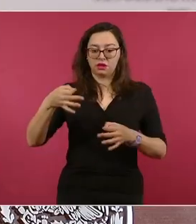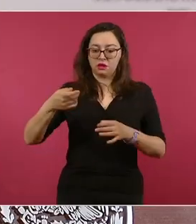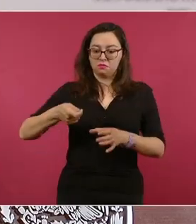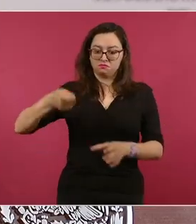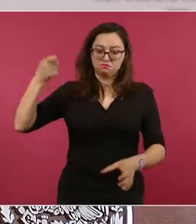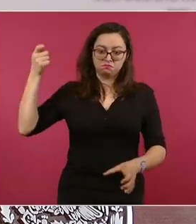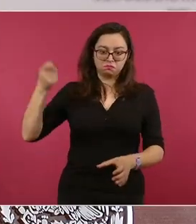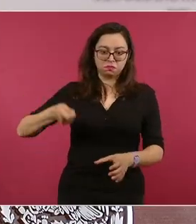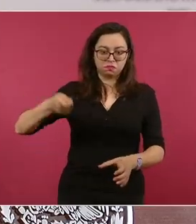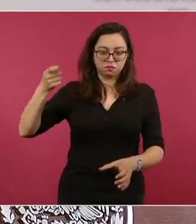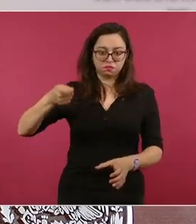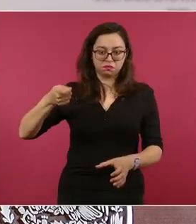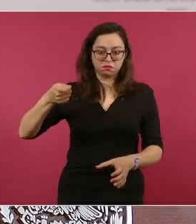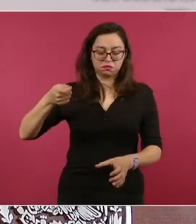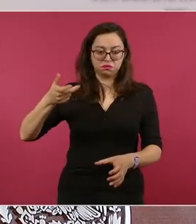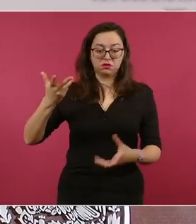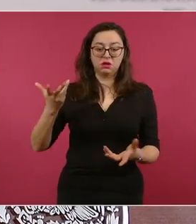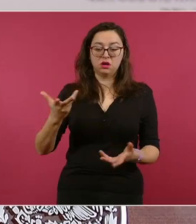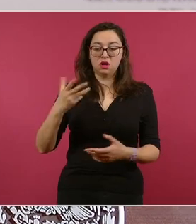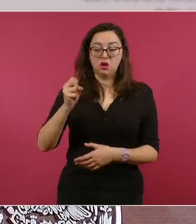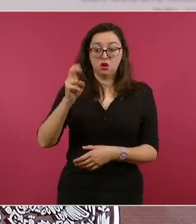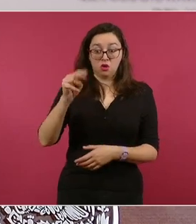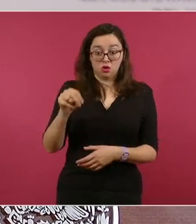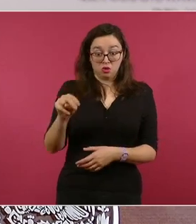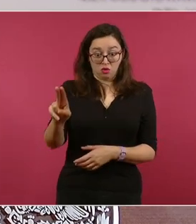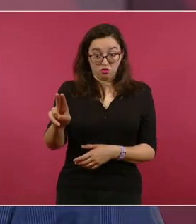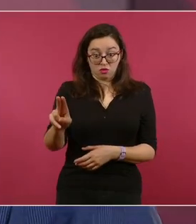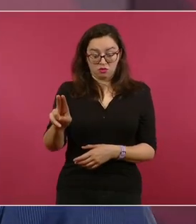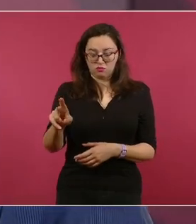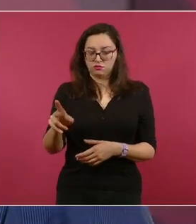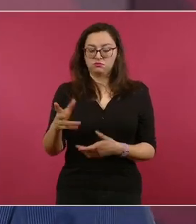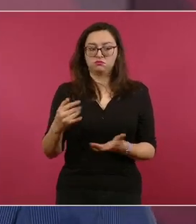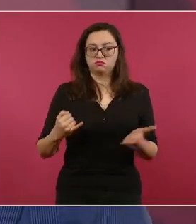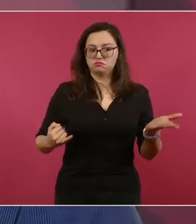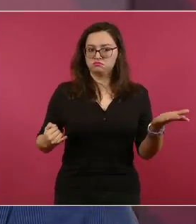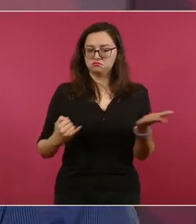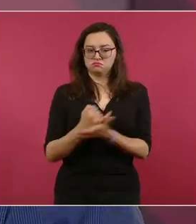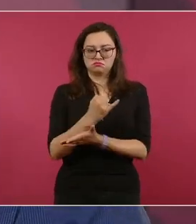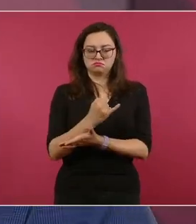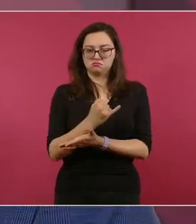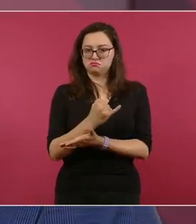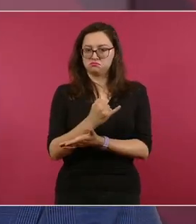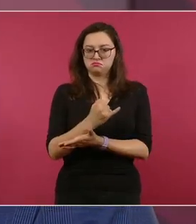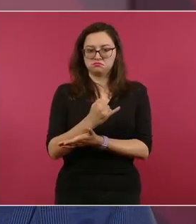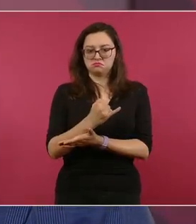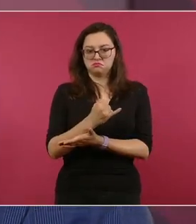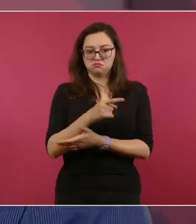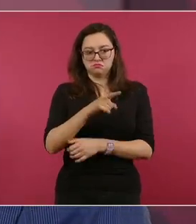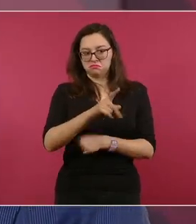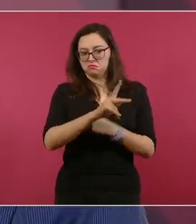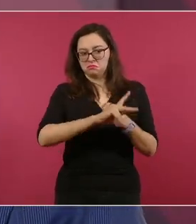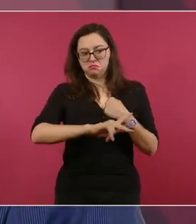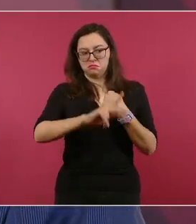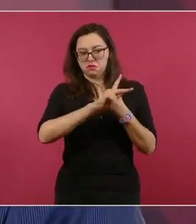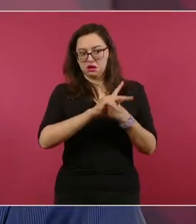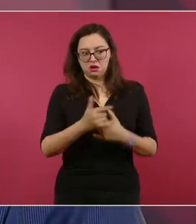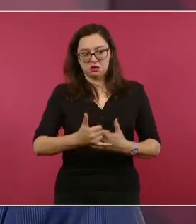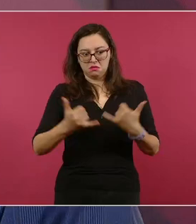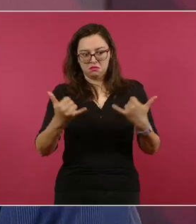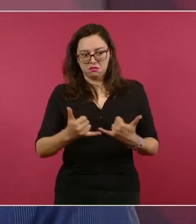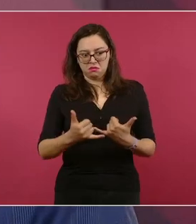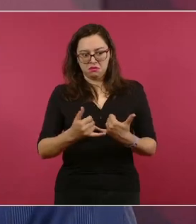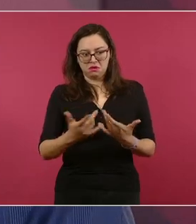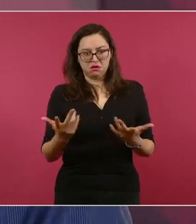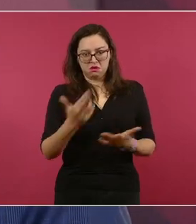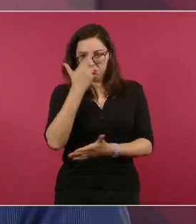de conformidad con la Carta de Naciones Unidas, resuelva la expulsión de